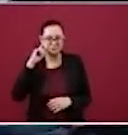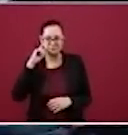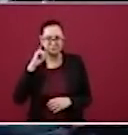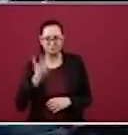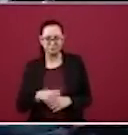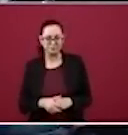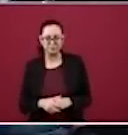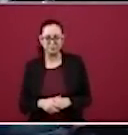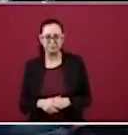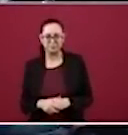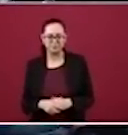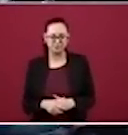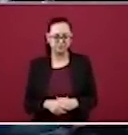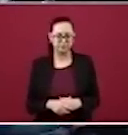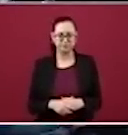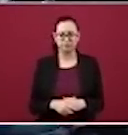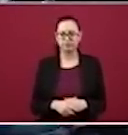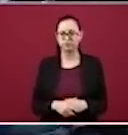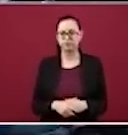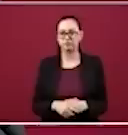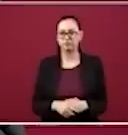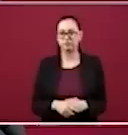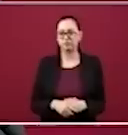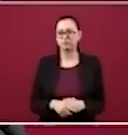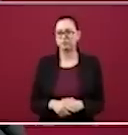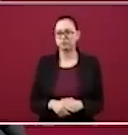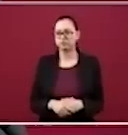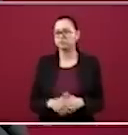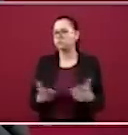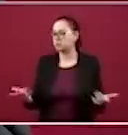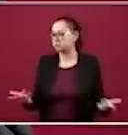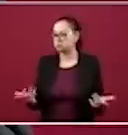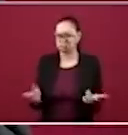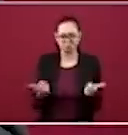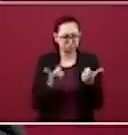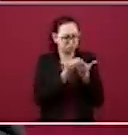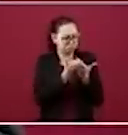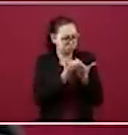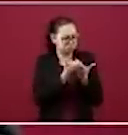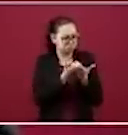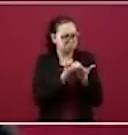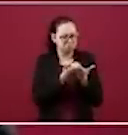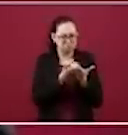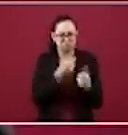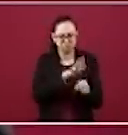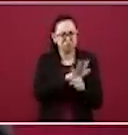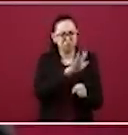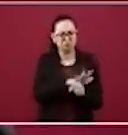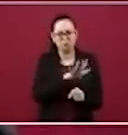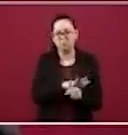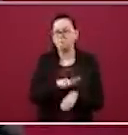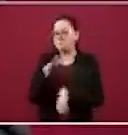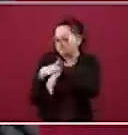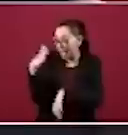A lo mejor no que podamos a poder resolver con los recursos que tenemos sin endeudar al